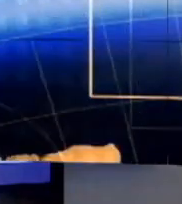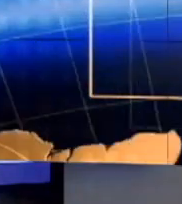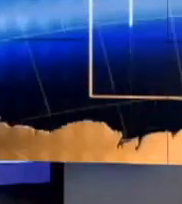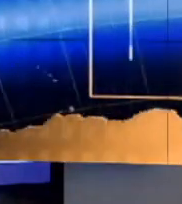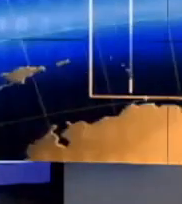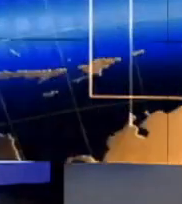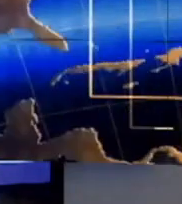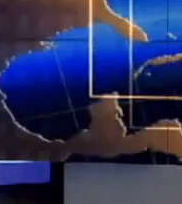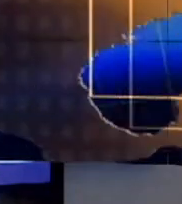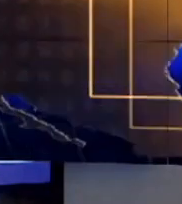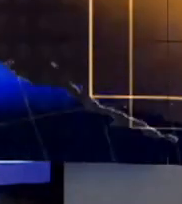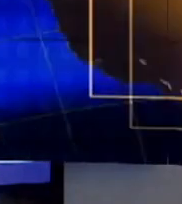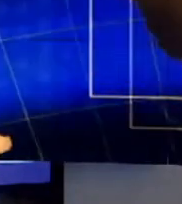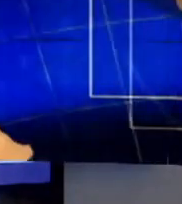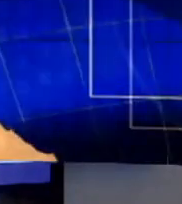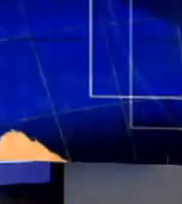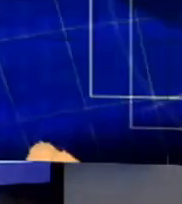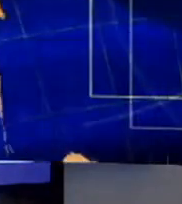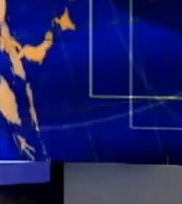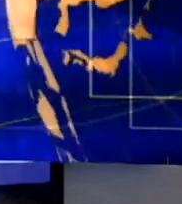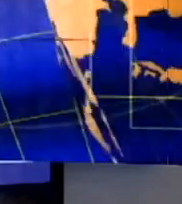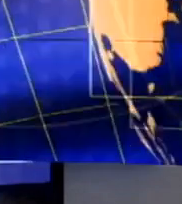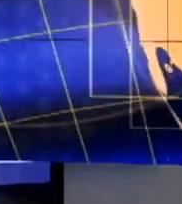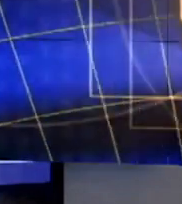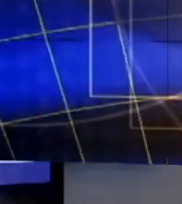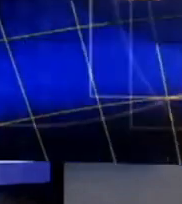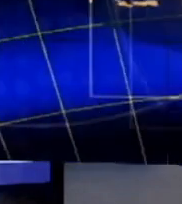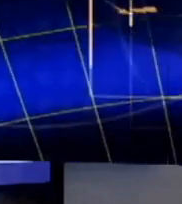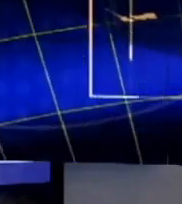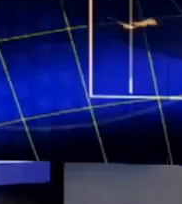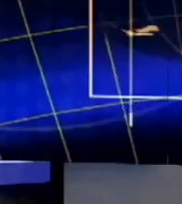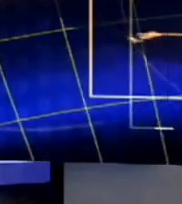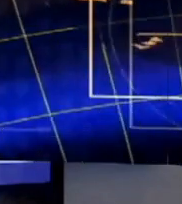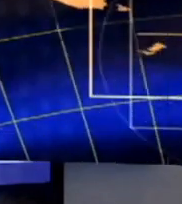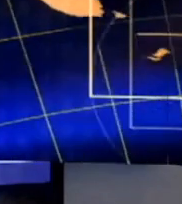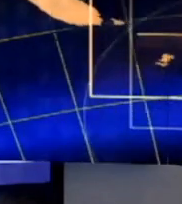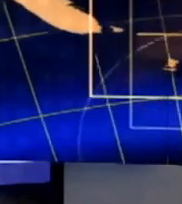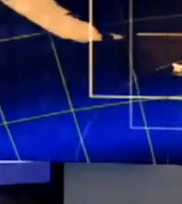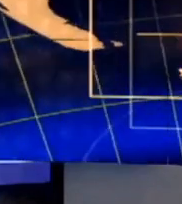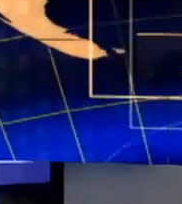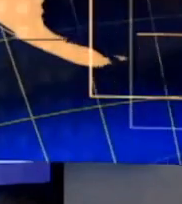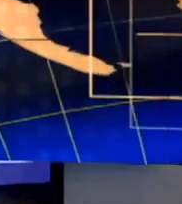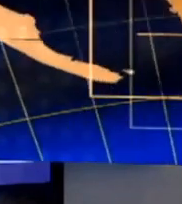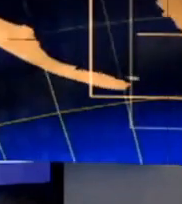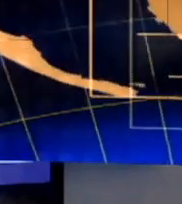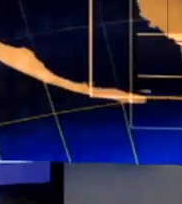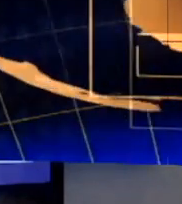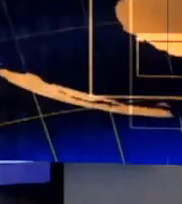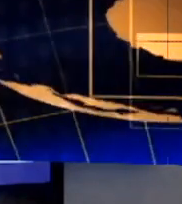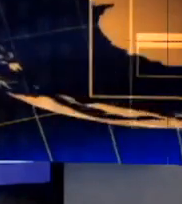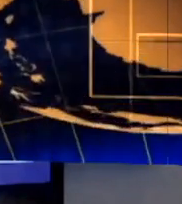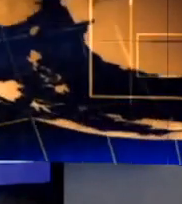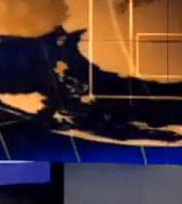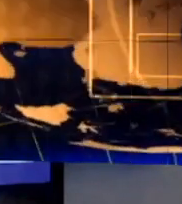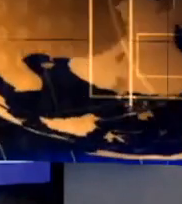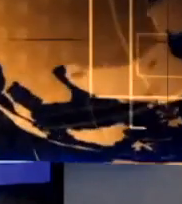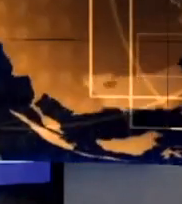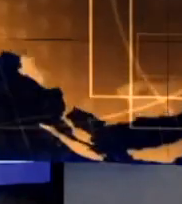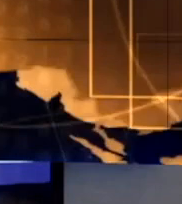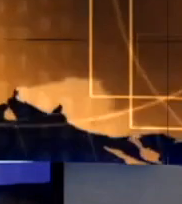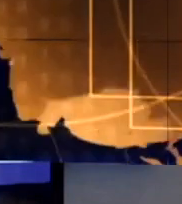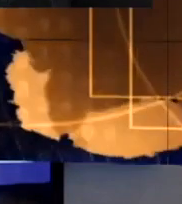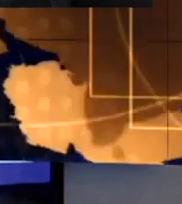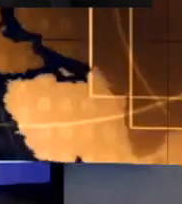de charros, duro contra ellos porque no están haciendo bien las cosas. Y bueno, seguido de esto, le tocó preguntar a